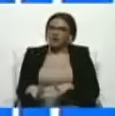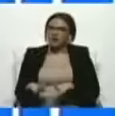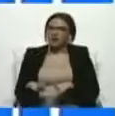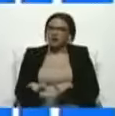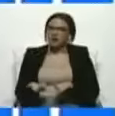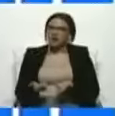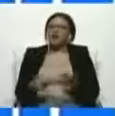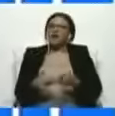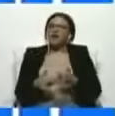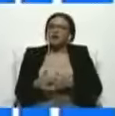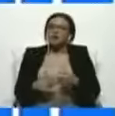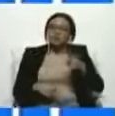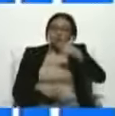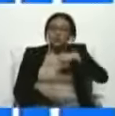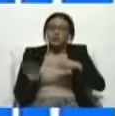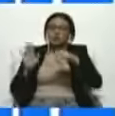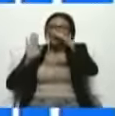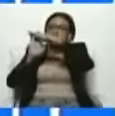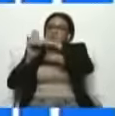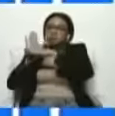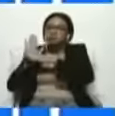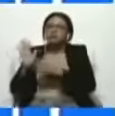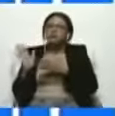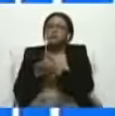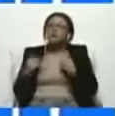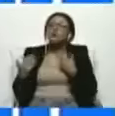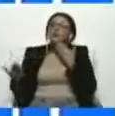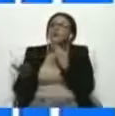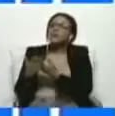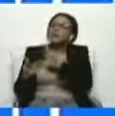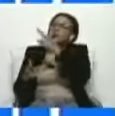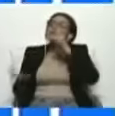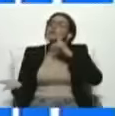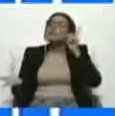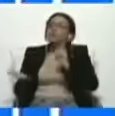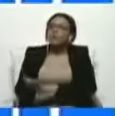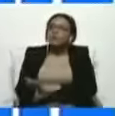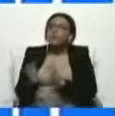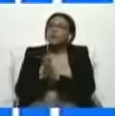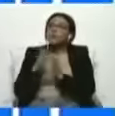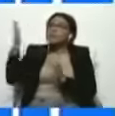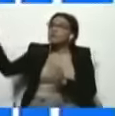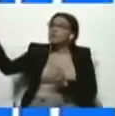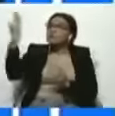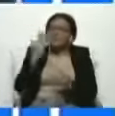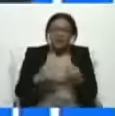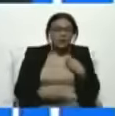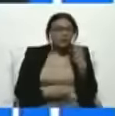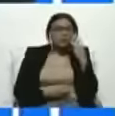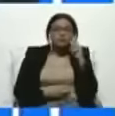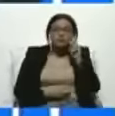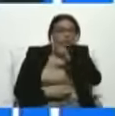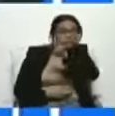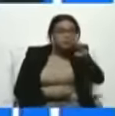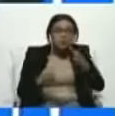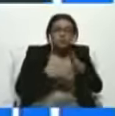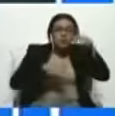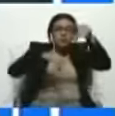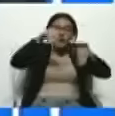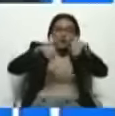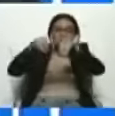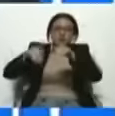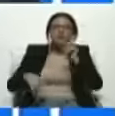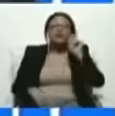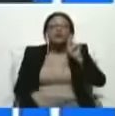punto del memorándum de entendimiento que firma cualquier observación electoral de cualquier país con ese país